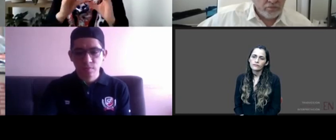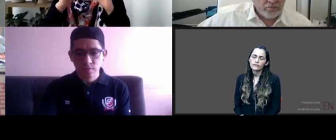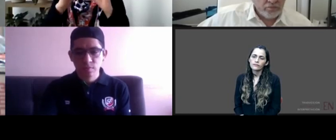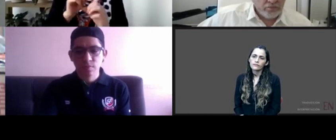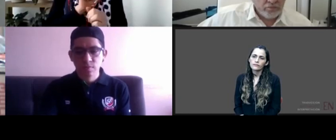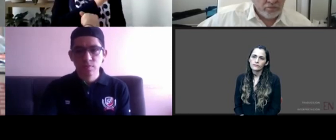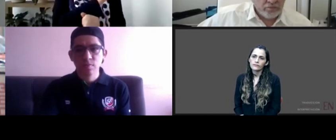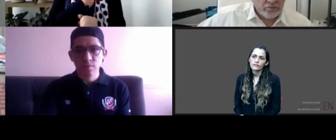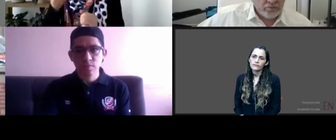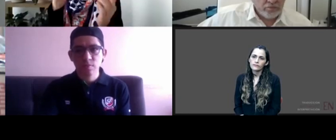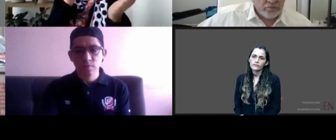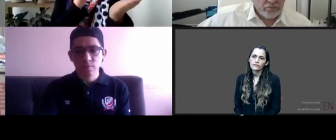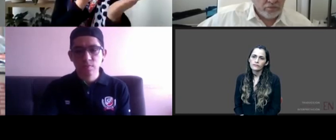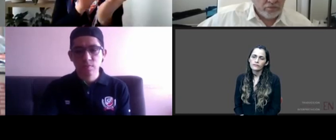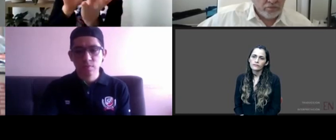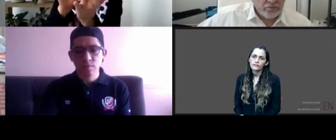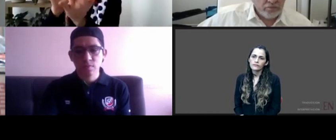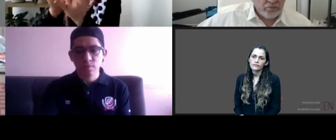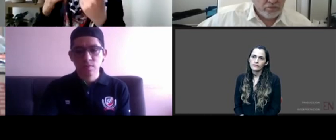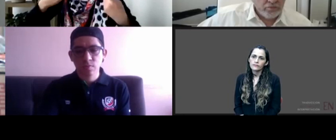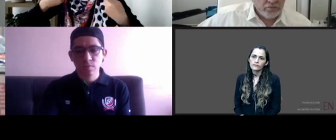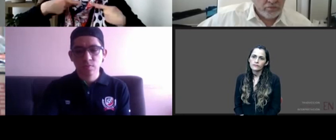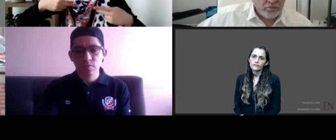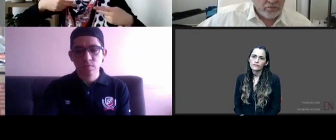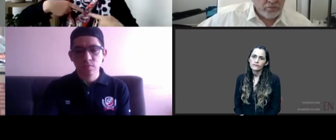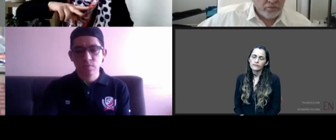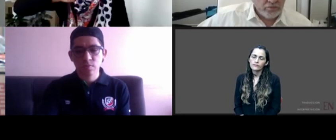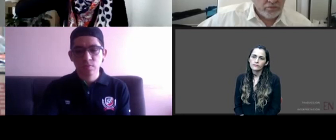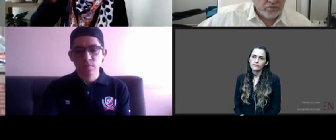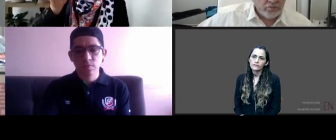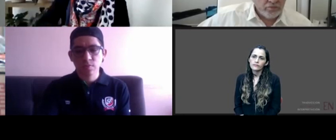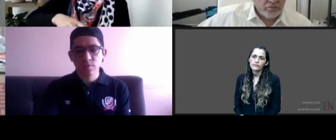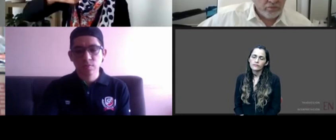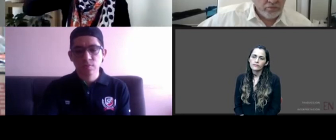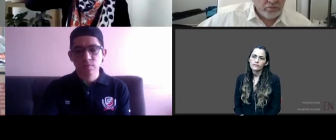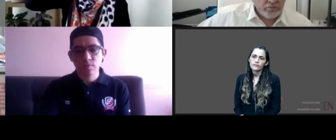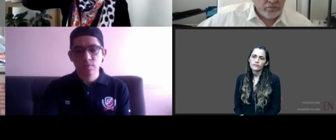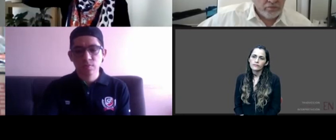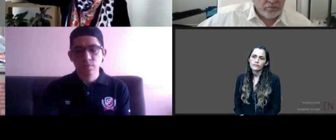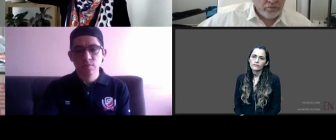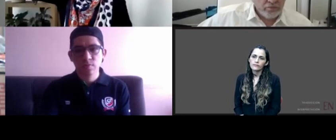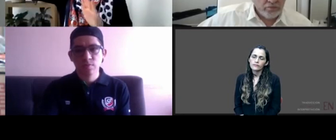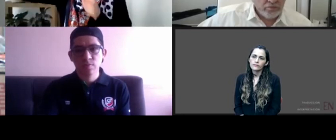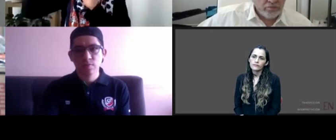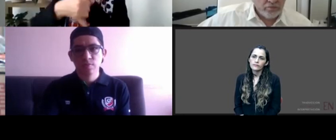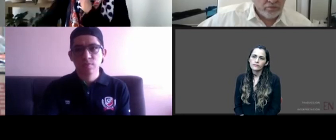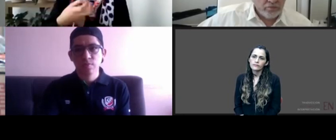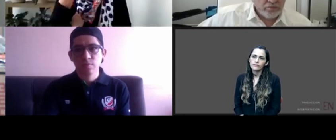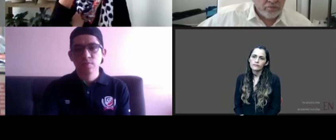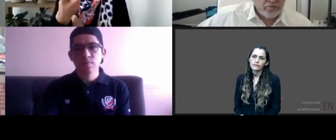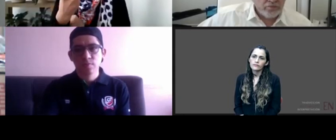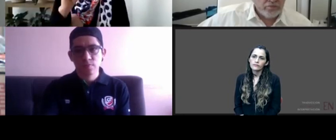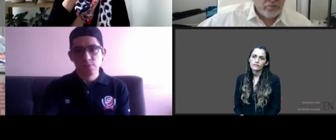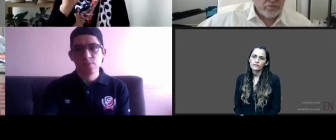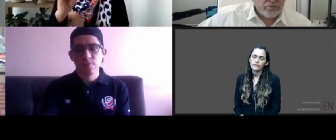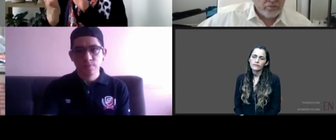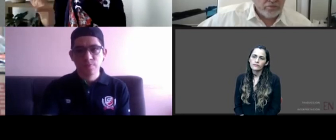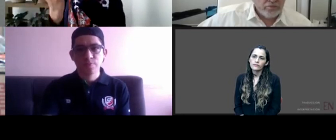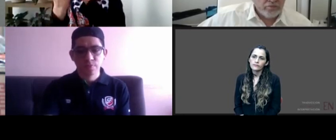que dan clases de lengua de señas sin tener realmente una formación. Entonces, traten de acercarse a personas que realmente